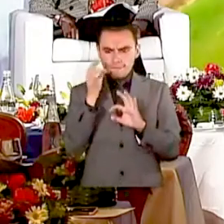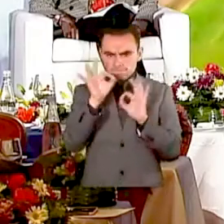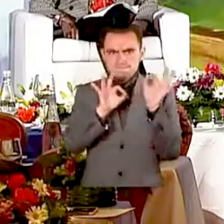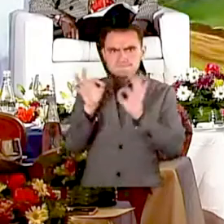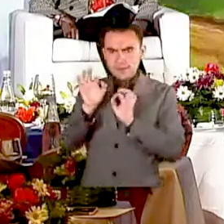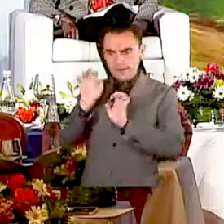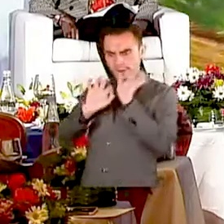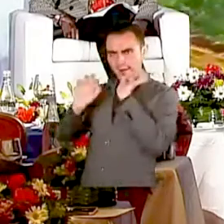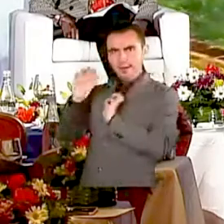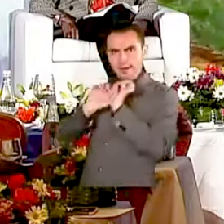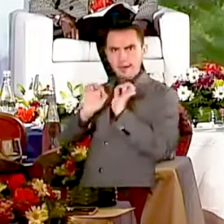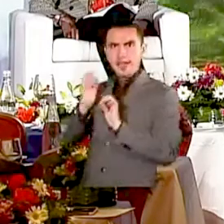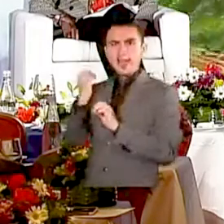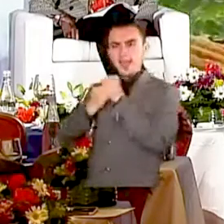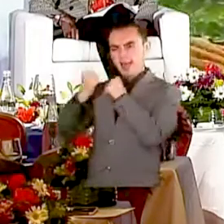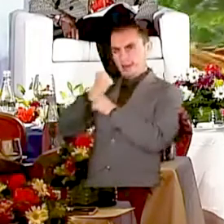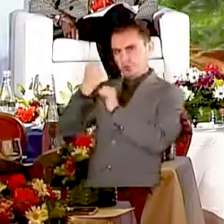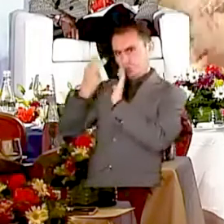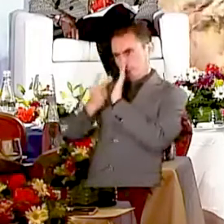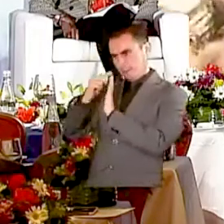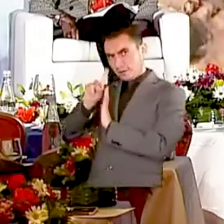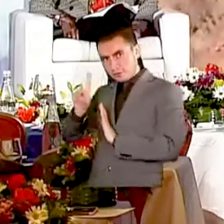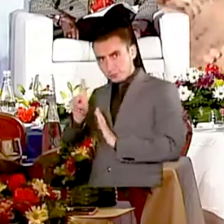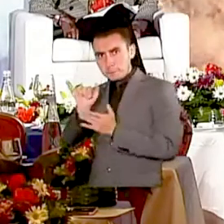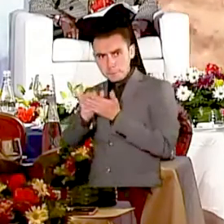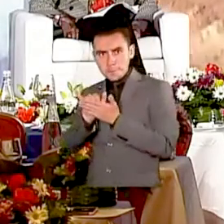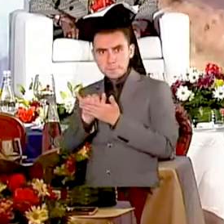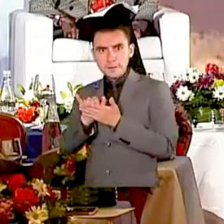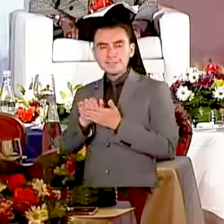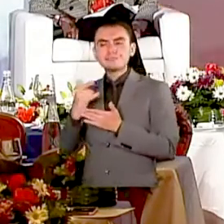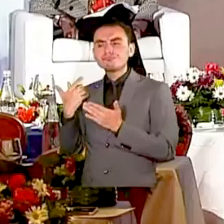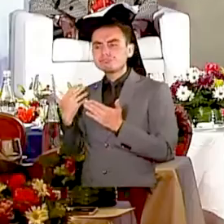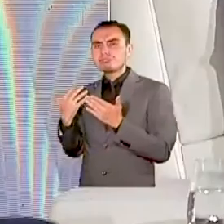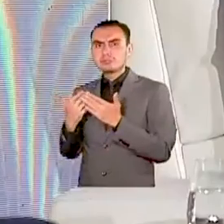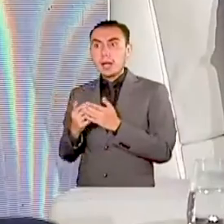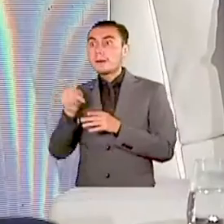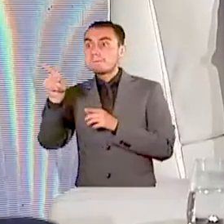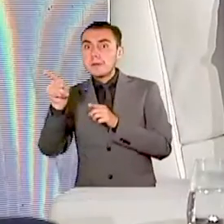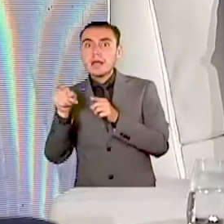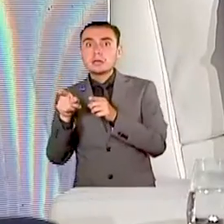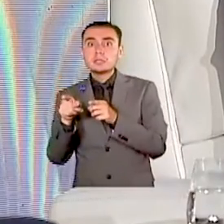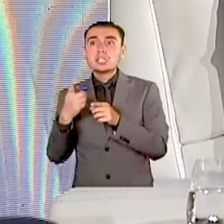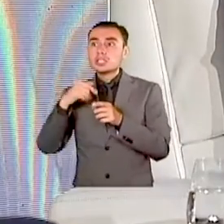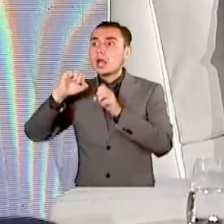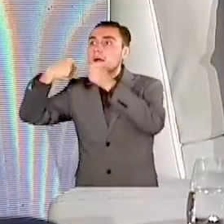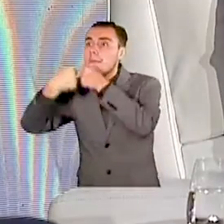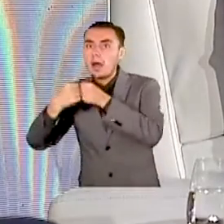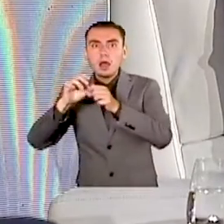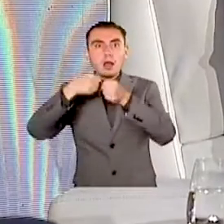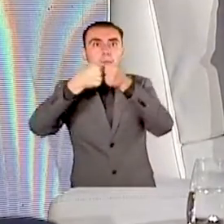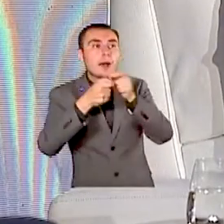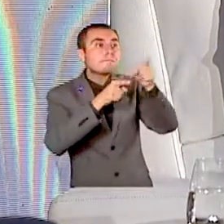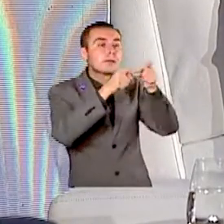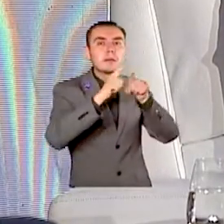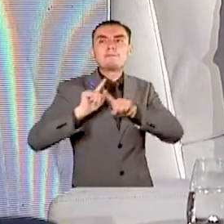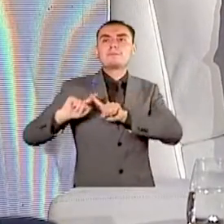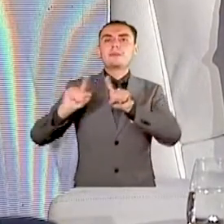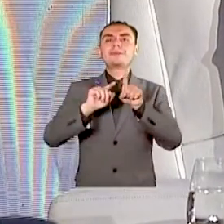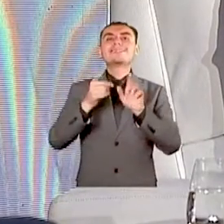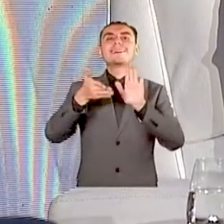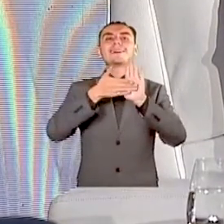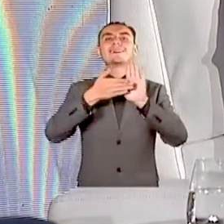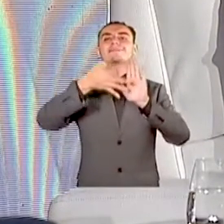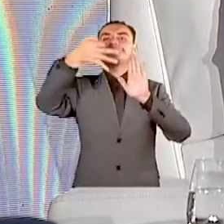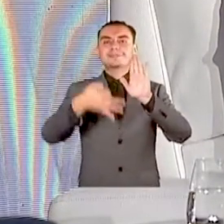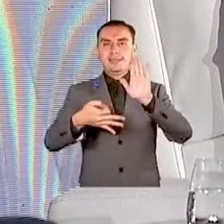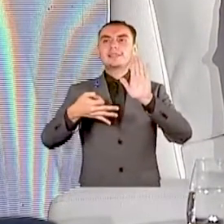acción preventiva desde el año 2021, tenemos oferentes y tenemos concesión de Baloto y están garantizados